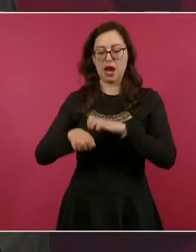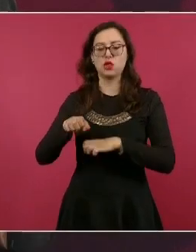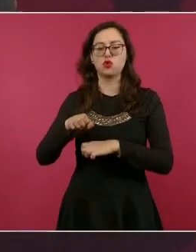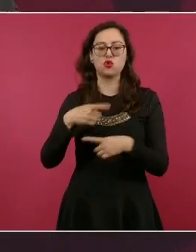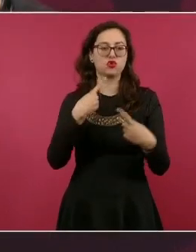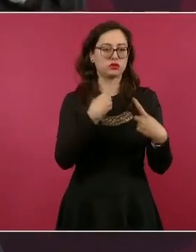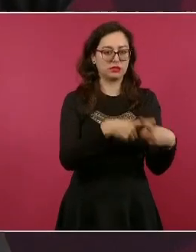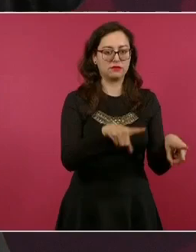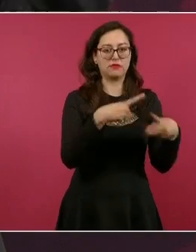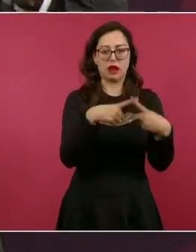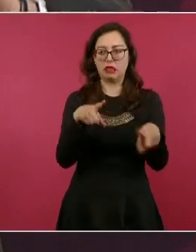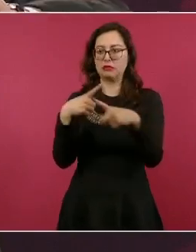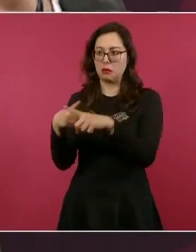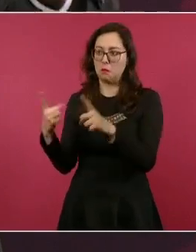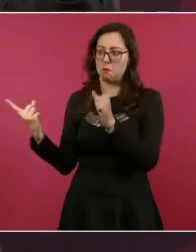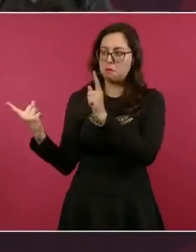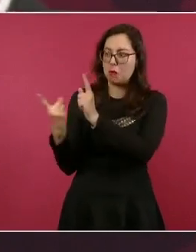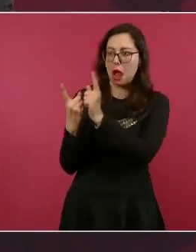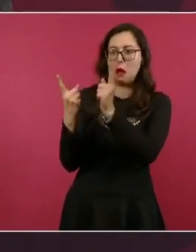Y yo creo que